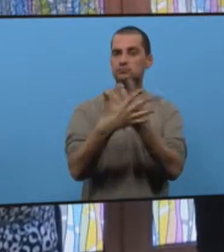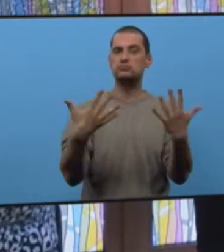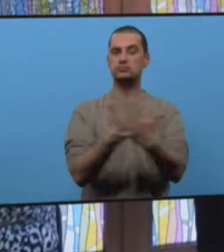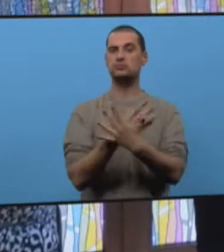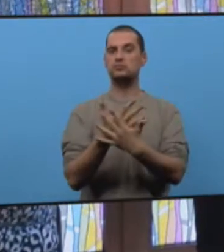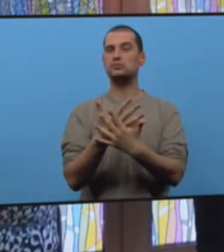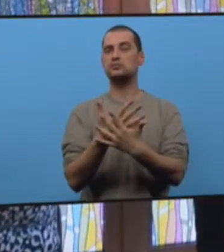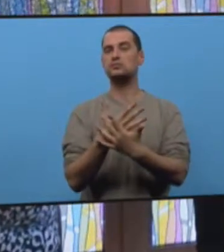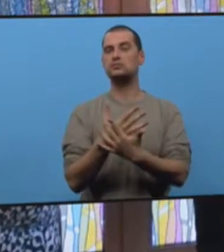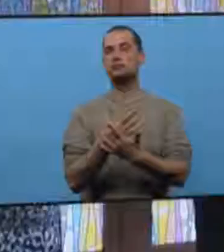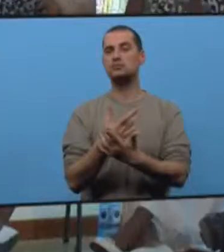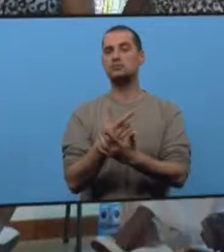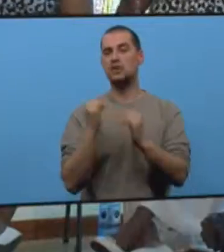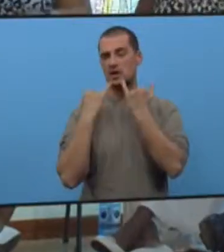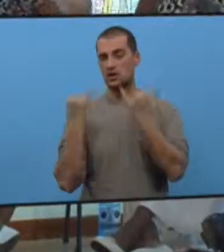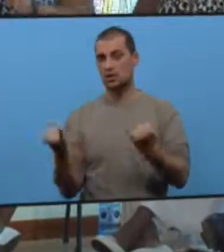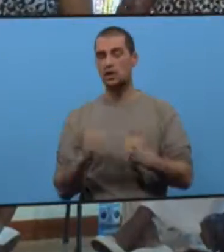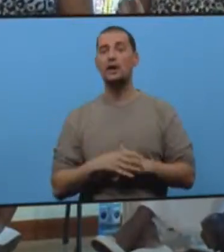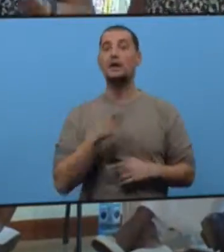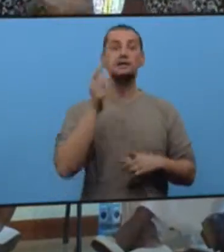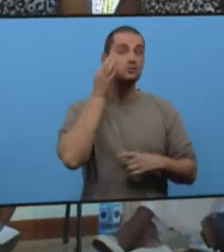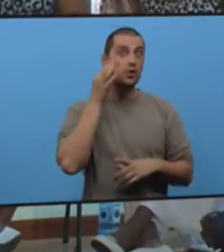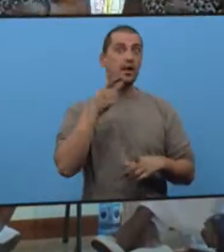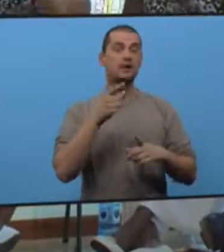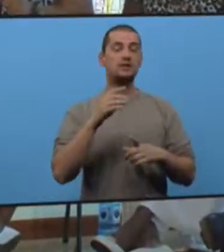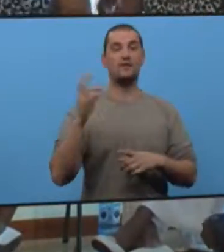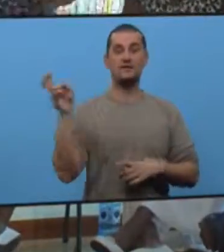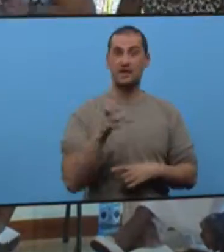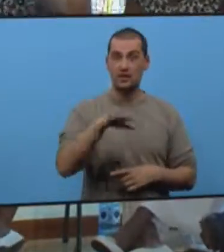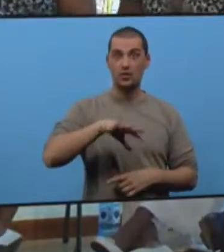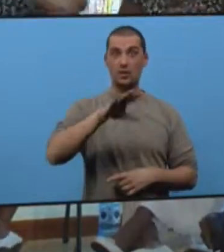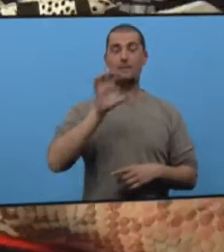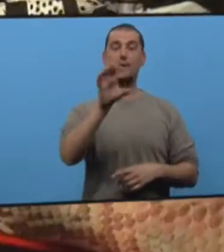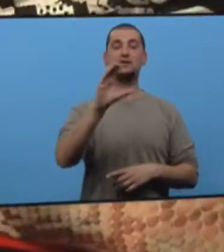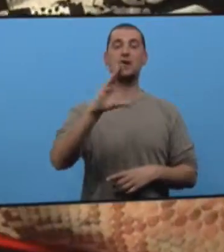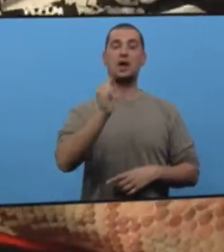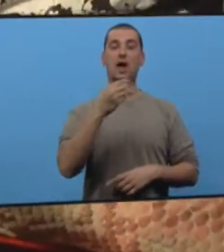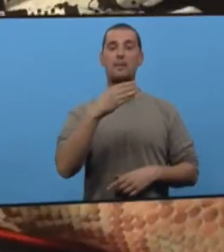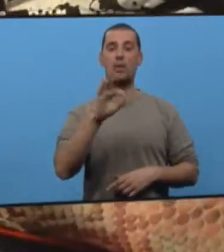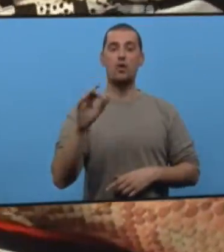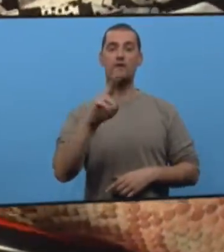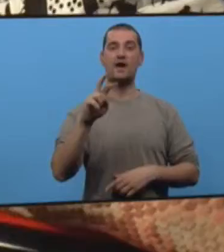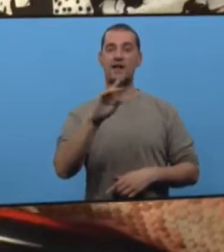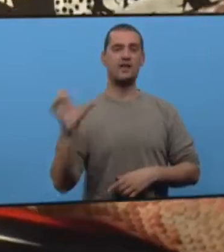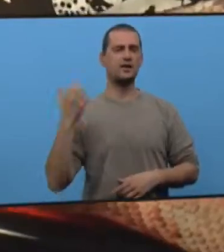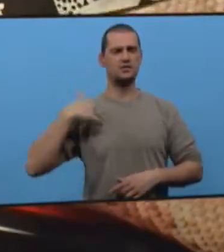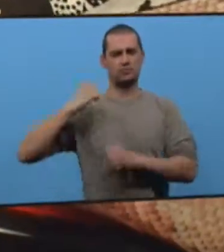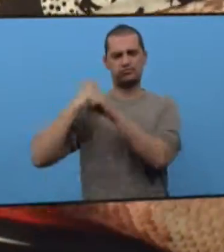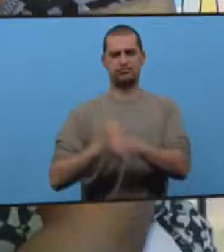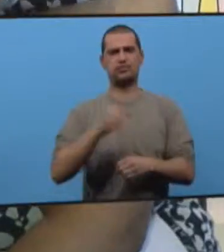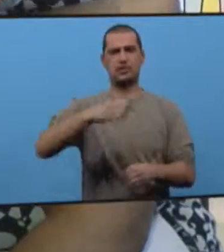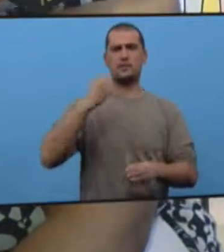que sí que ten que ver con isto un pouco. Estas mulleres caboverdianas afincadas en Burela desde hai décadas namoran o ritmo dos